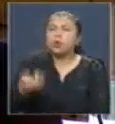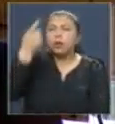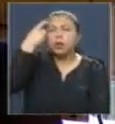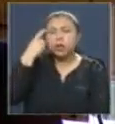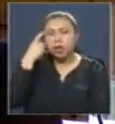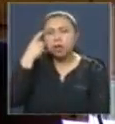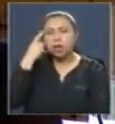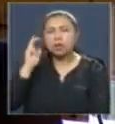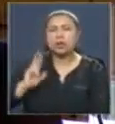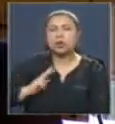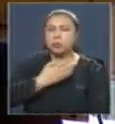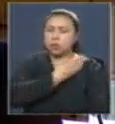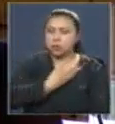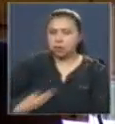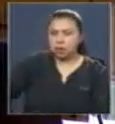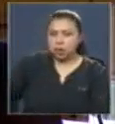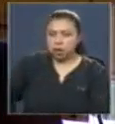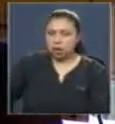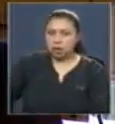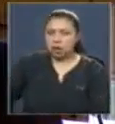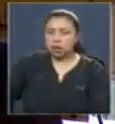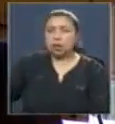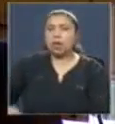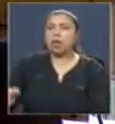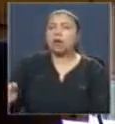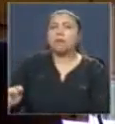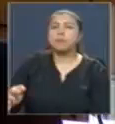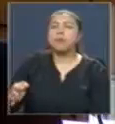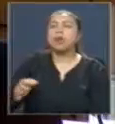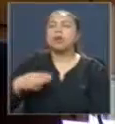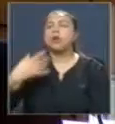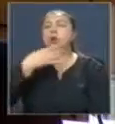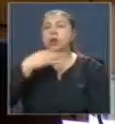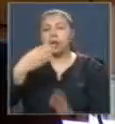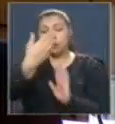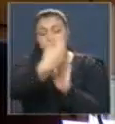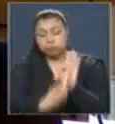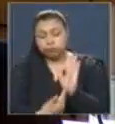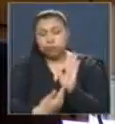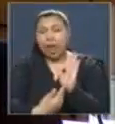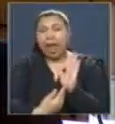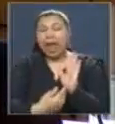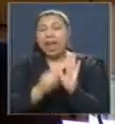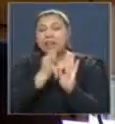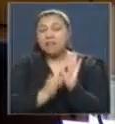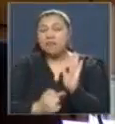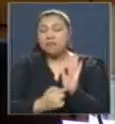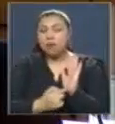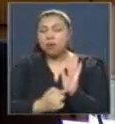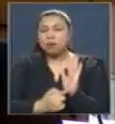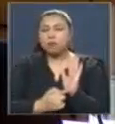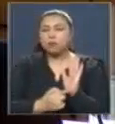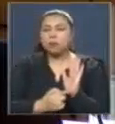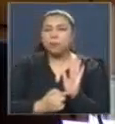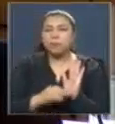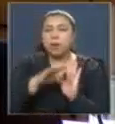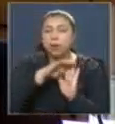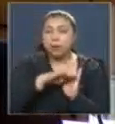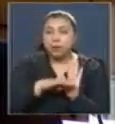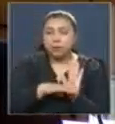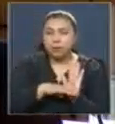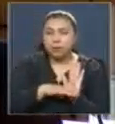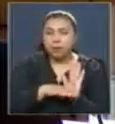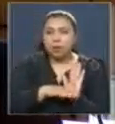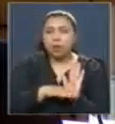presidente, realmente, y según lo que dice el propio informe financiero del gobierno, que esas mediditas van